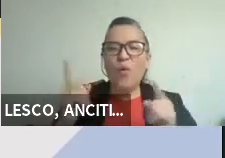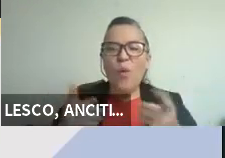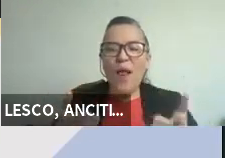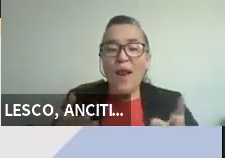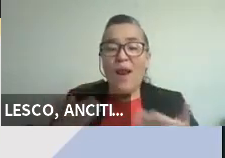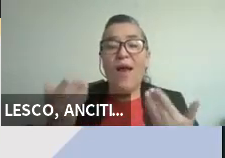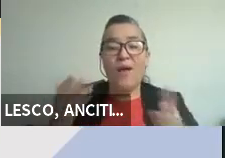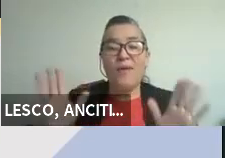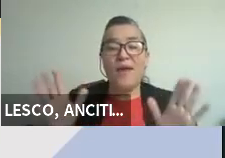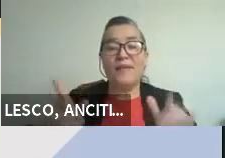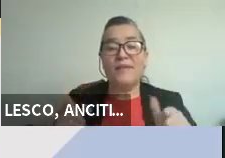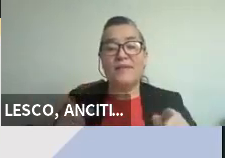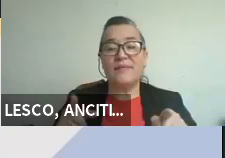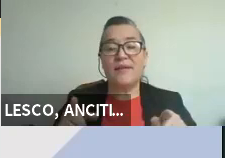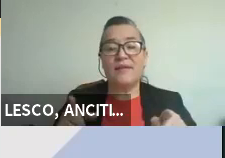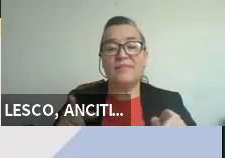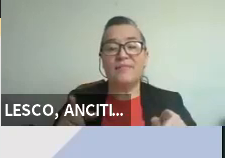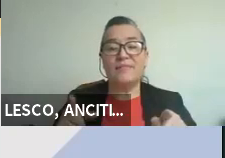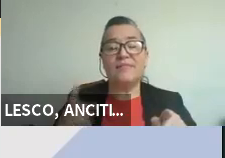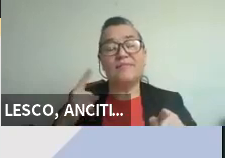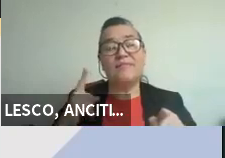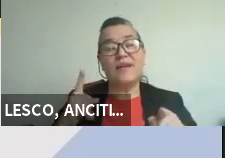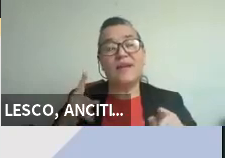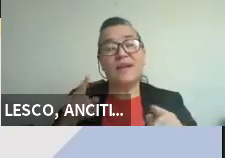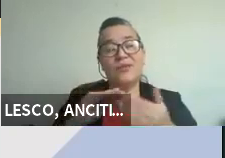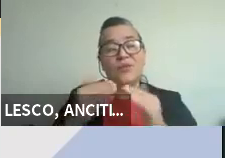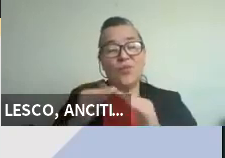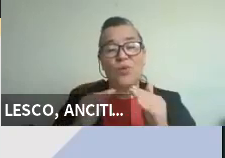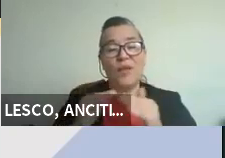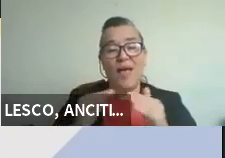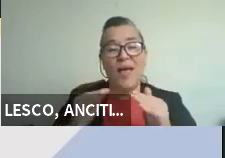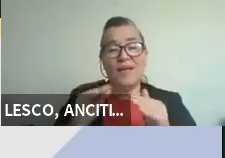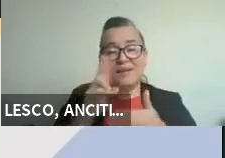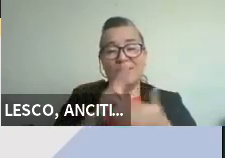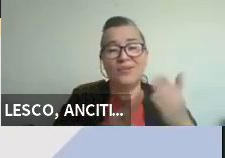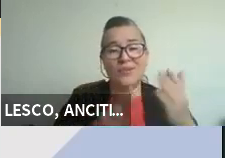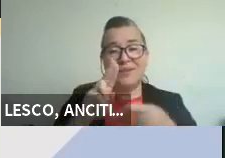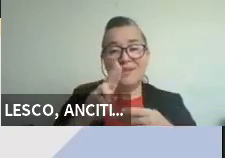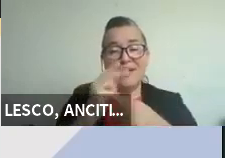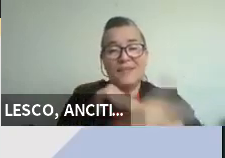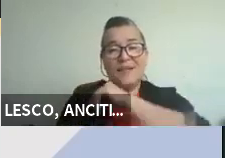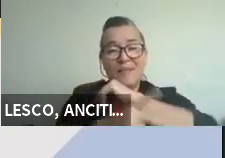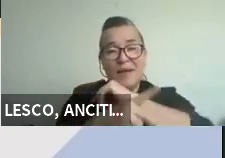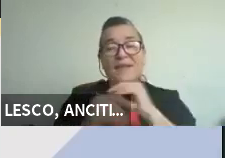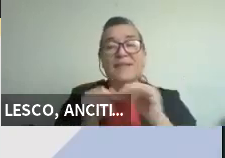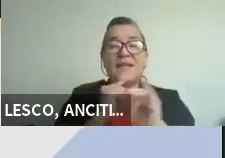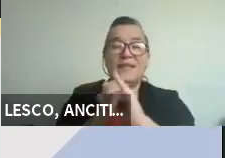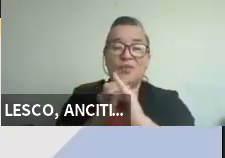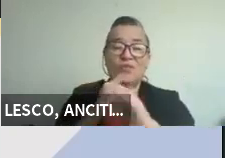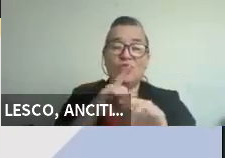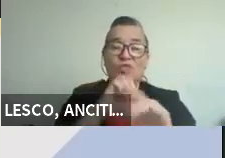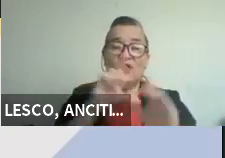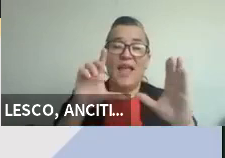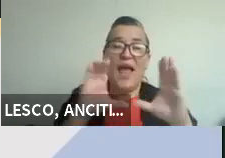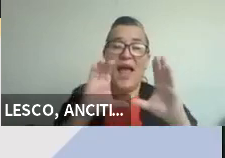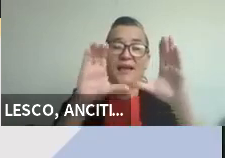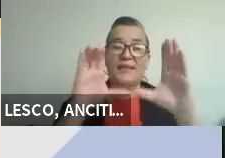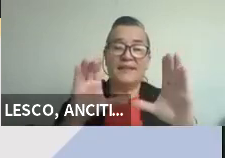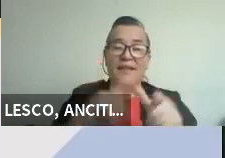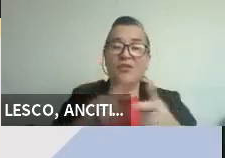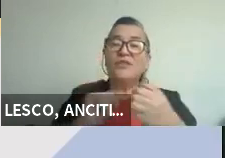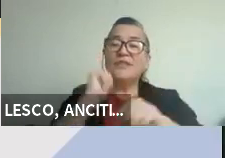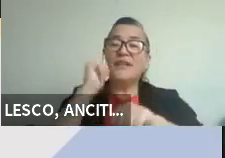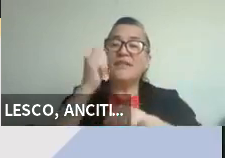para las comunidades académicas de nuestros países las universidades y los entes de acreditación yo pienso que hay que establecer